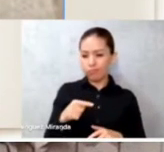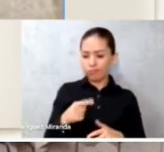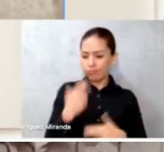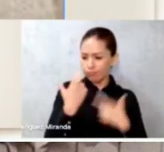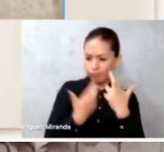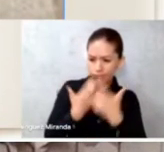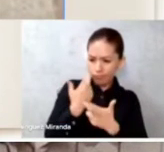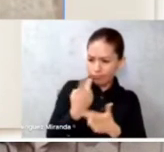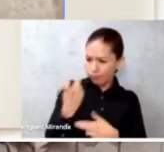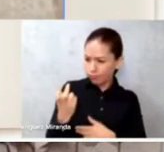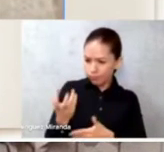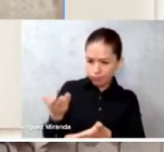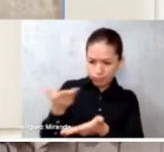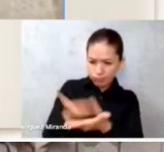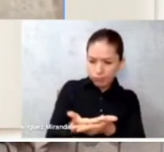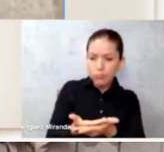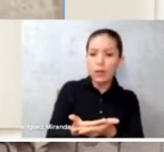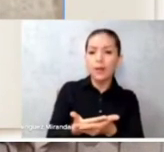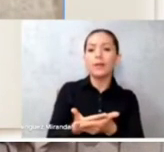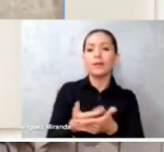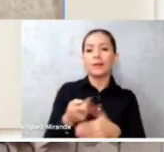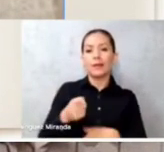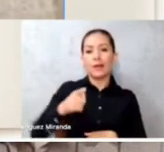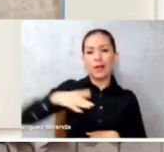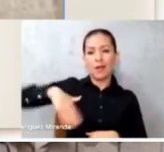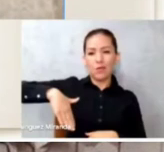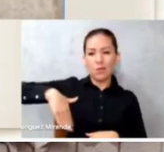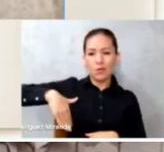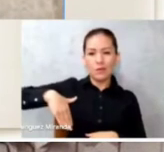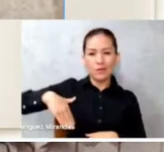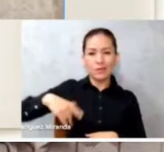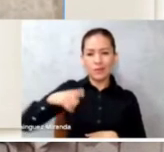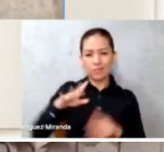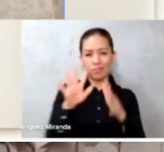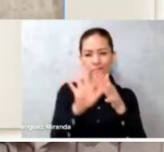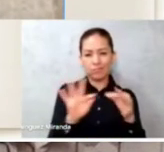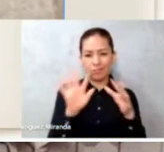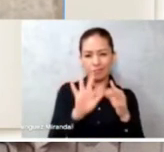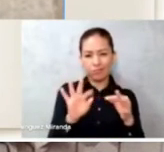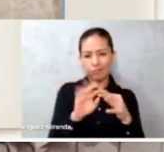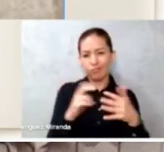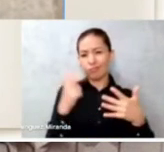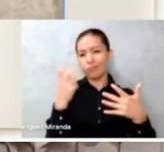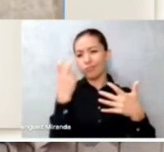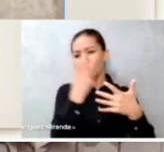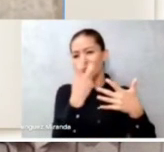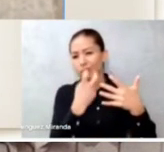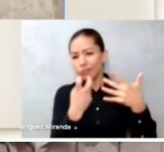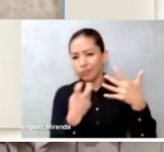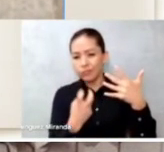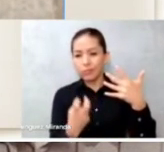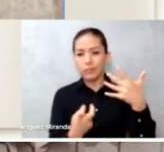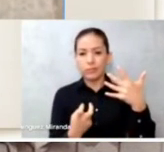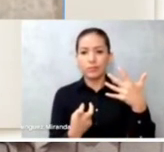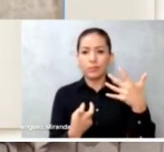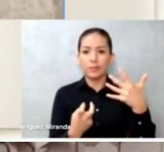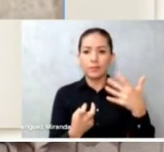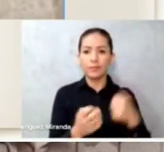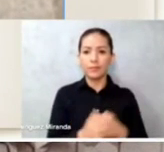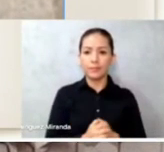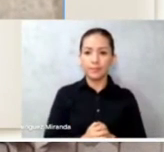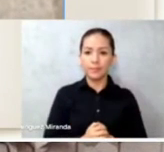Respecto a los agravios que ya han sido ampliamente explicados por mis compañeros, mi compañera y el de la